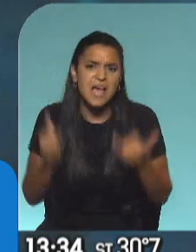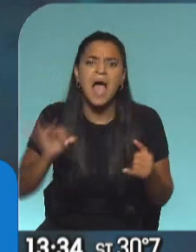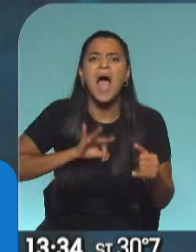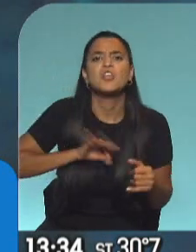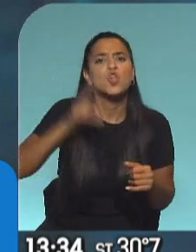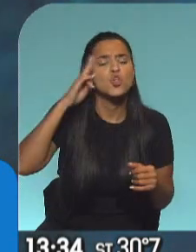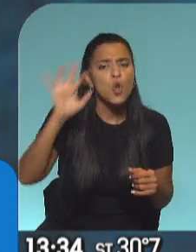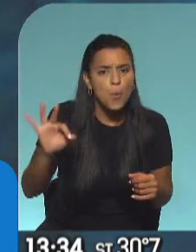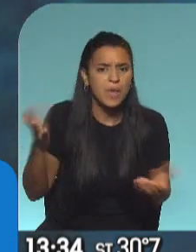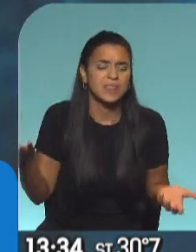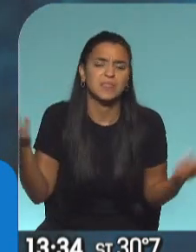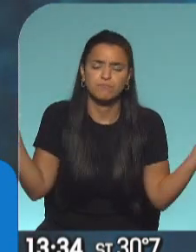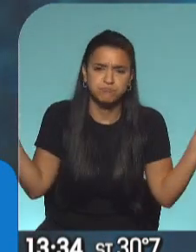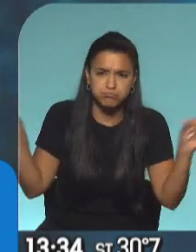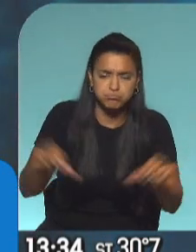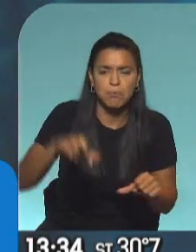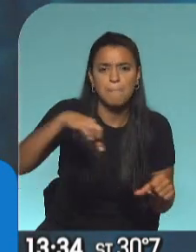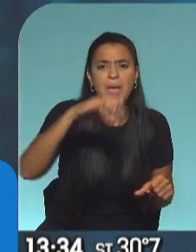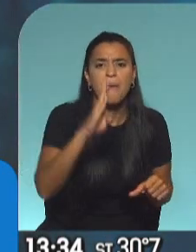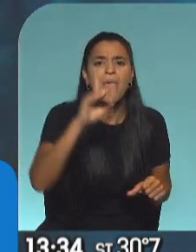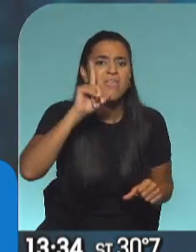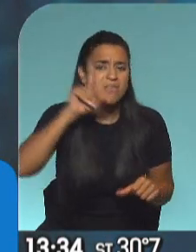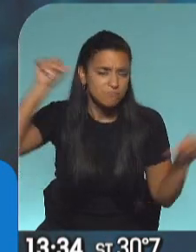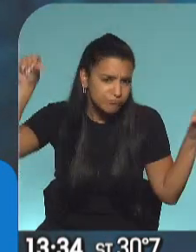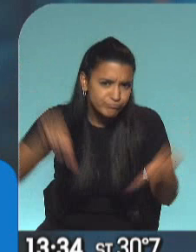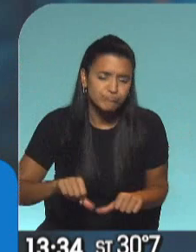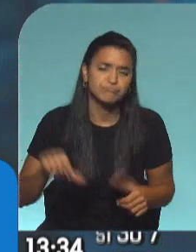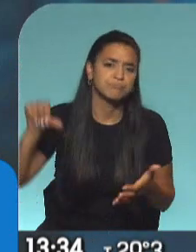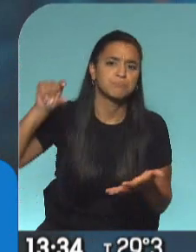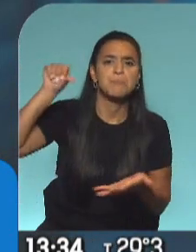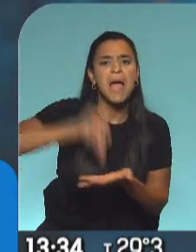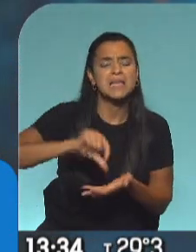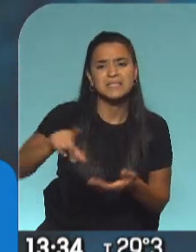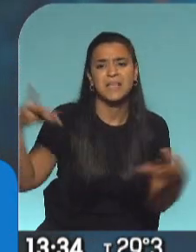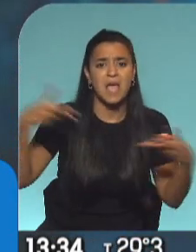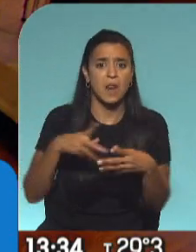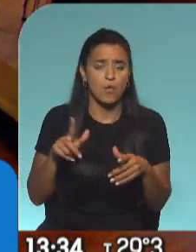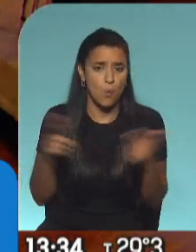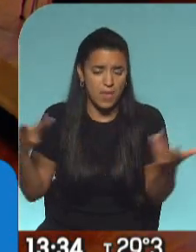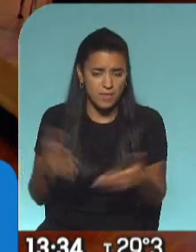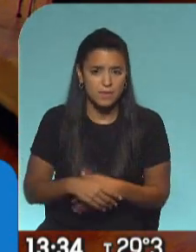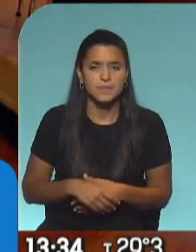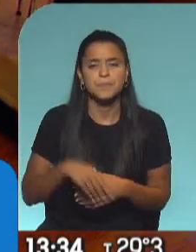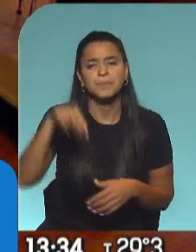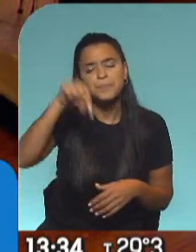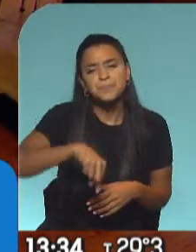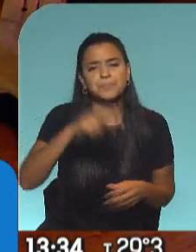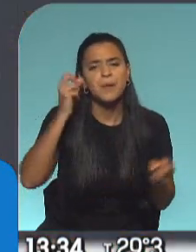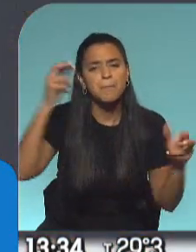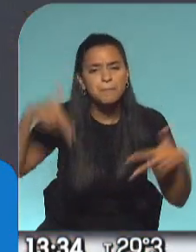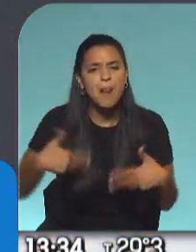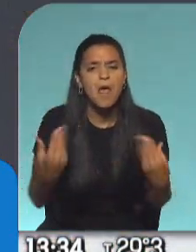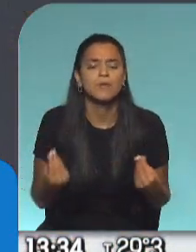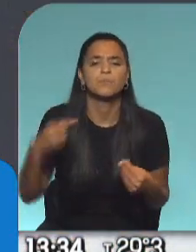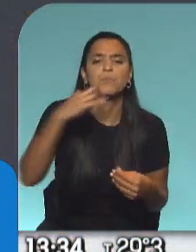90, la mayor caída de un PBI de un país que no estaba en guerra. Tal cual. Y para esta estrategia